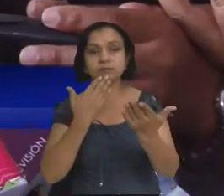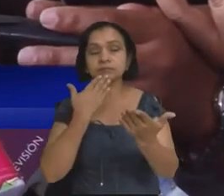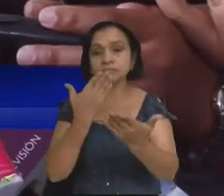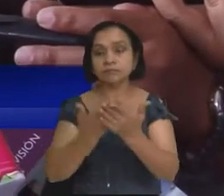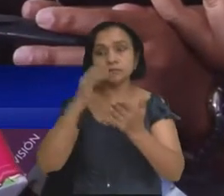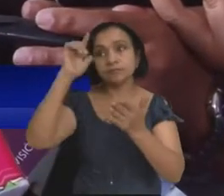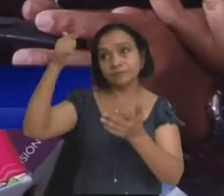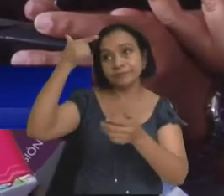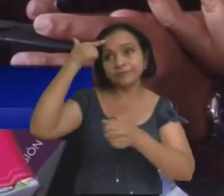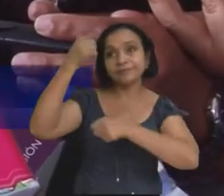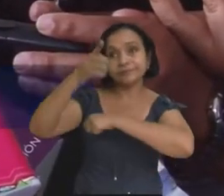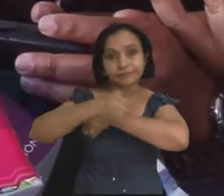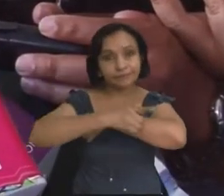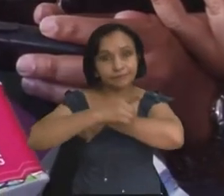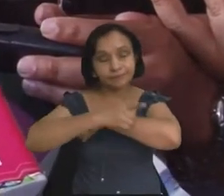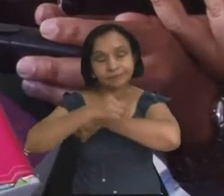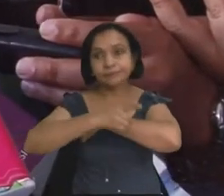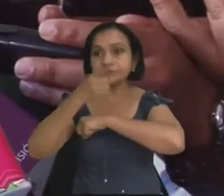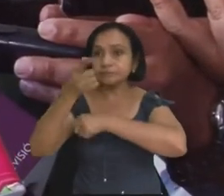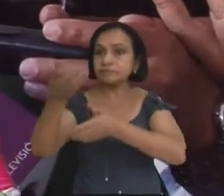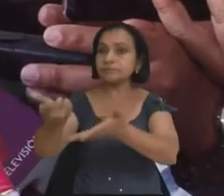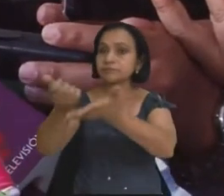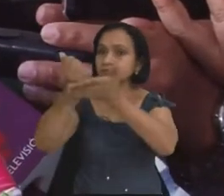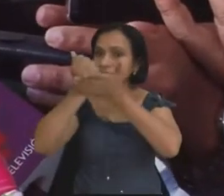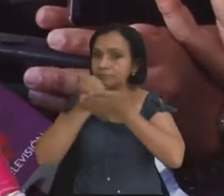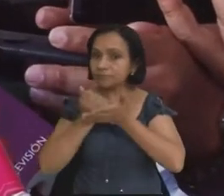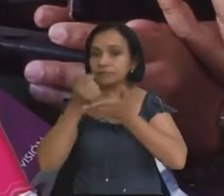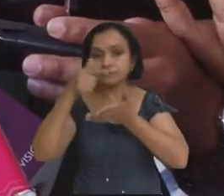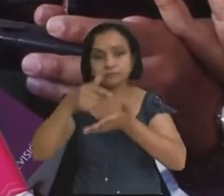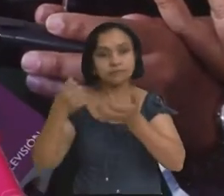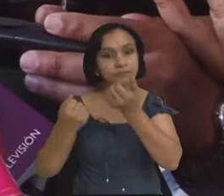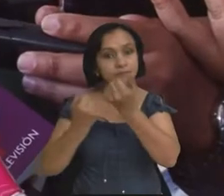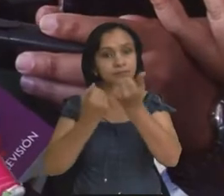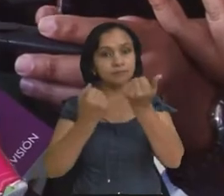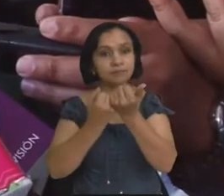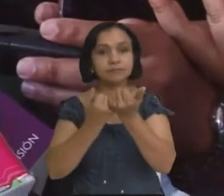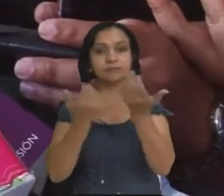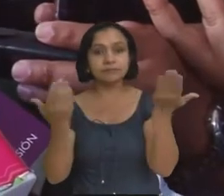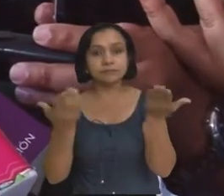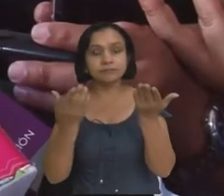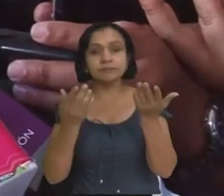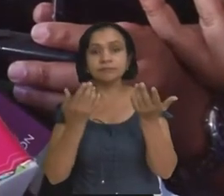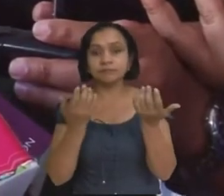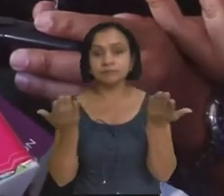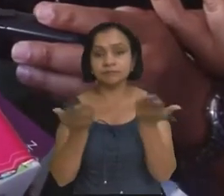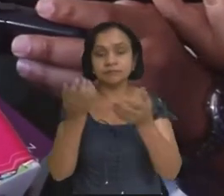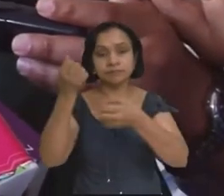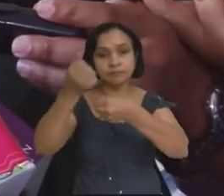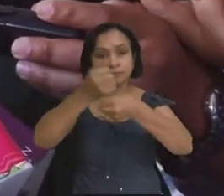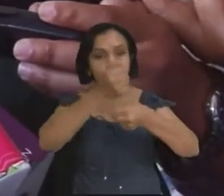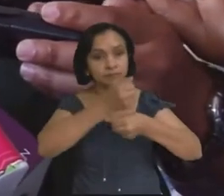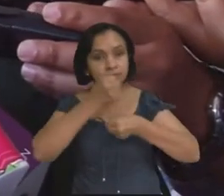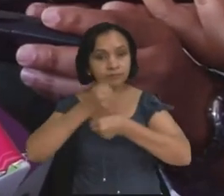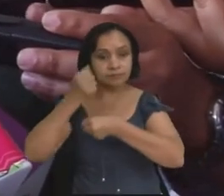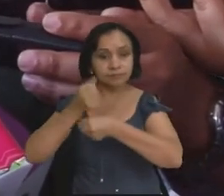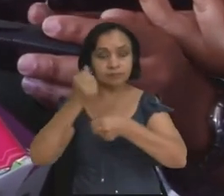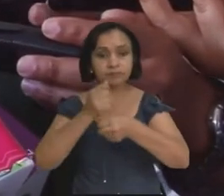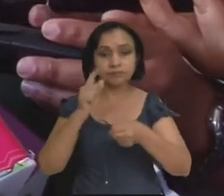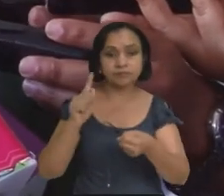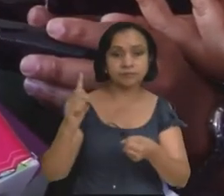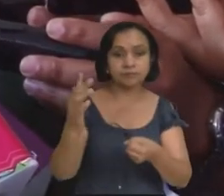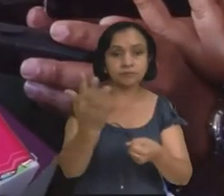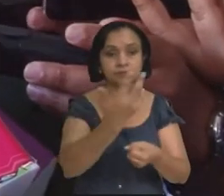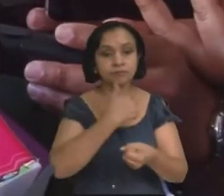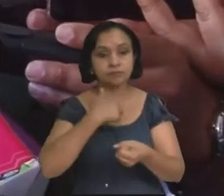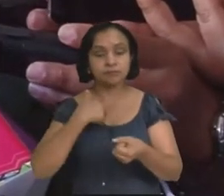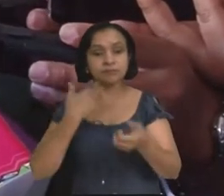presidente Daniel que haya dado también esta contribución alrededor del planteamiento de los trabajadores. Nosotros también estamos